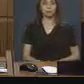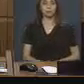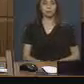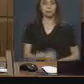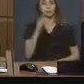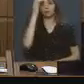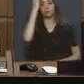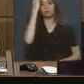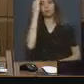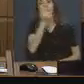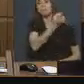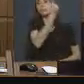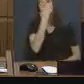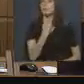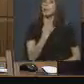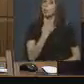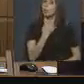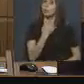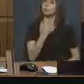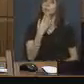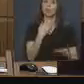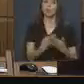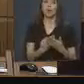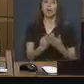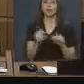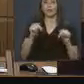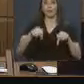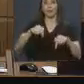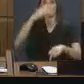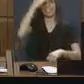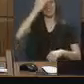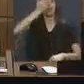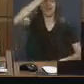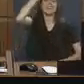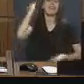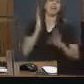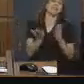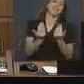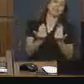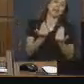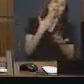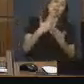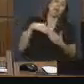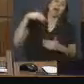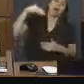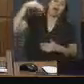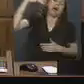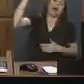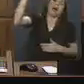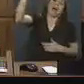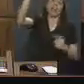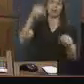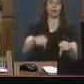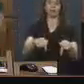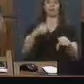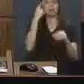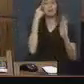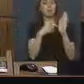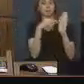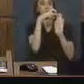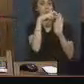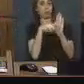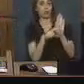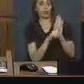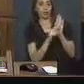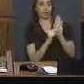Y nos tenemos que preguntar, cuando estamos ante este día que tanto habíamos esperado, si es que este proyecto